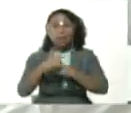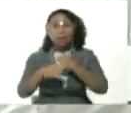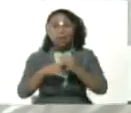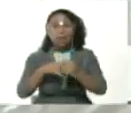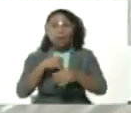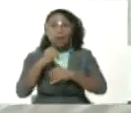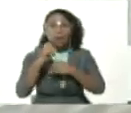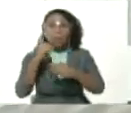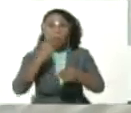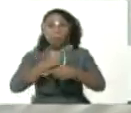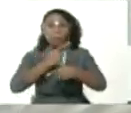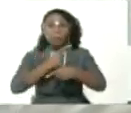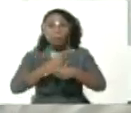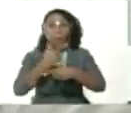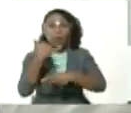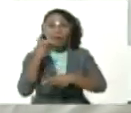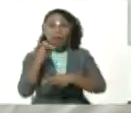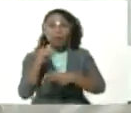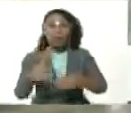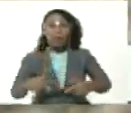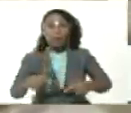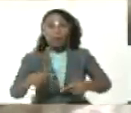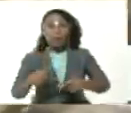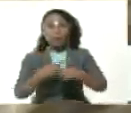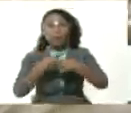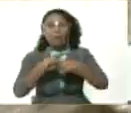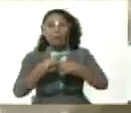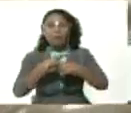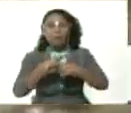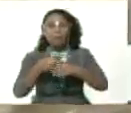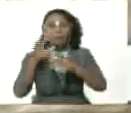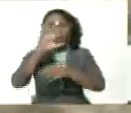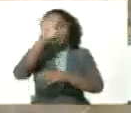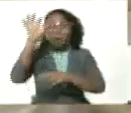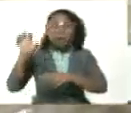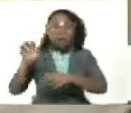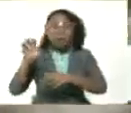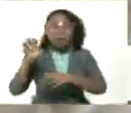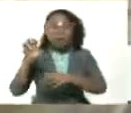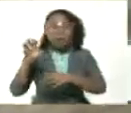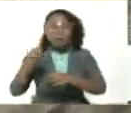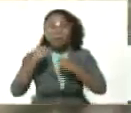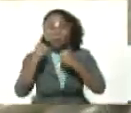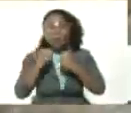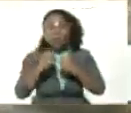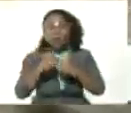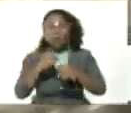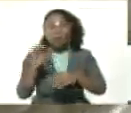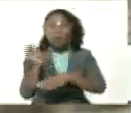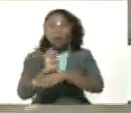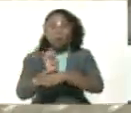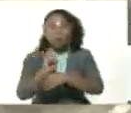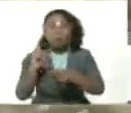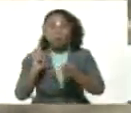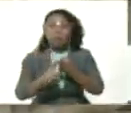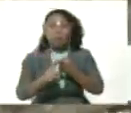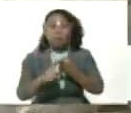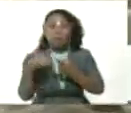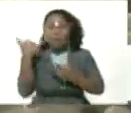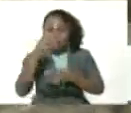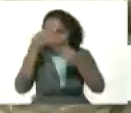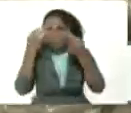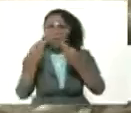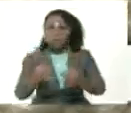que competir contra países que son muy fuertes exportadores de camarones, como es el Ecuador, pero estamos